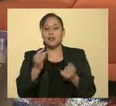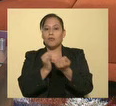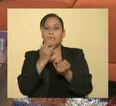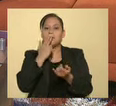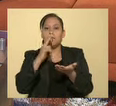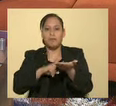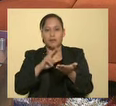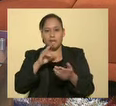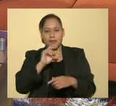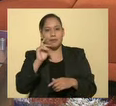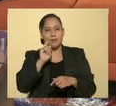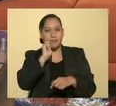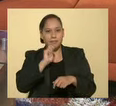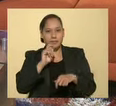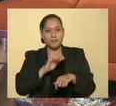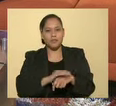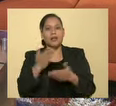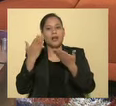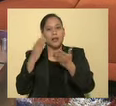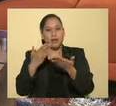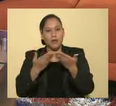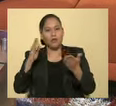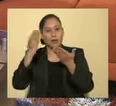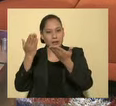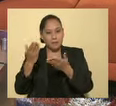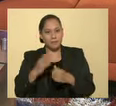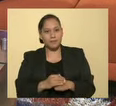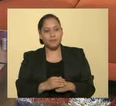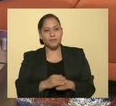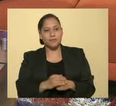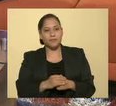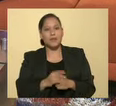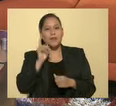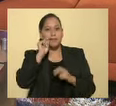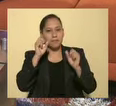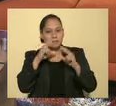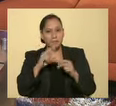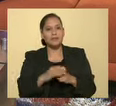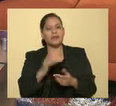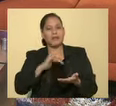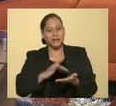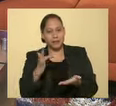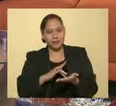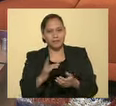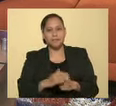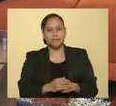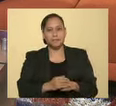¿no? Perfecto. Pues nos vamos del otro lado ahora. Vámonos, nos vemos mañana. Gracias. Mañana nos vemos, mañana le echamos ganas.